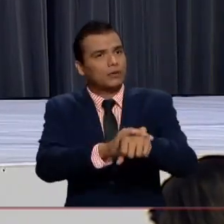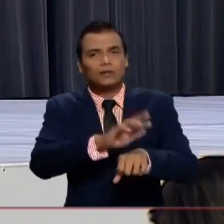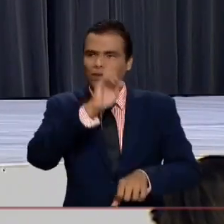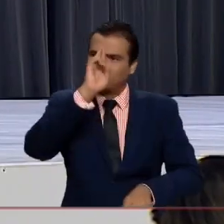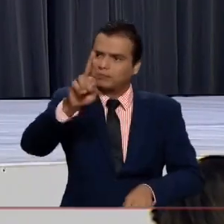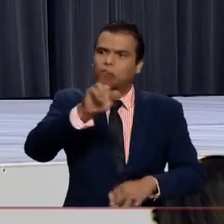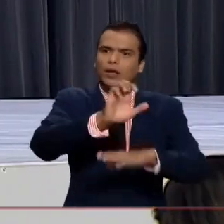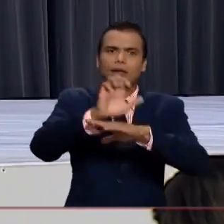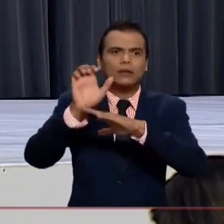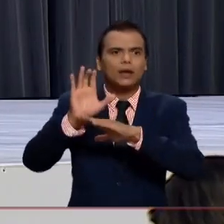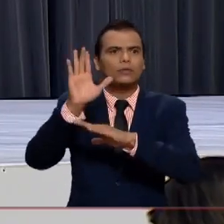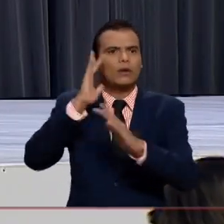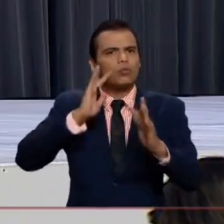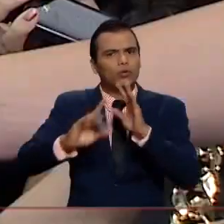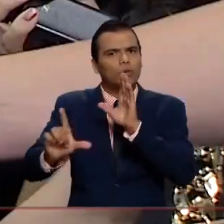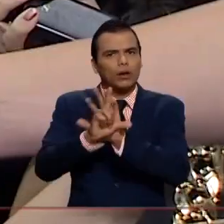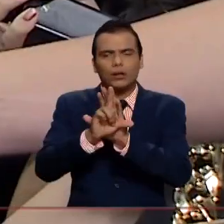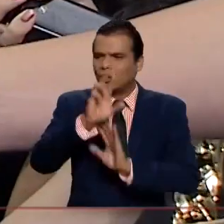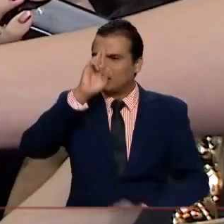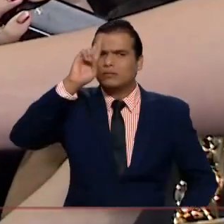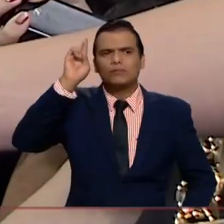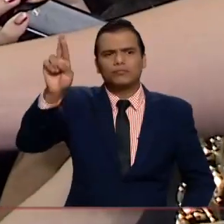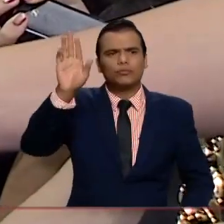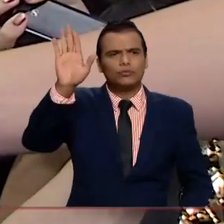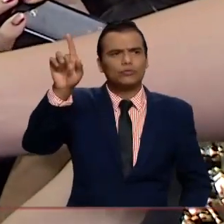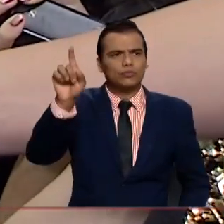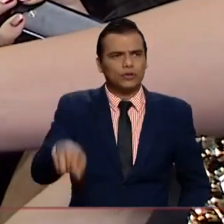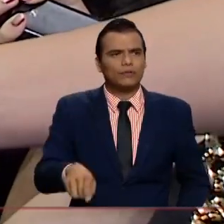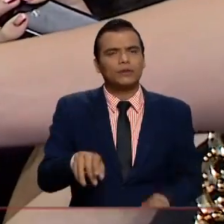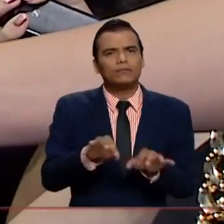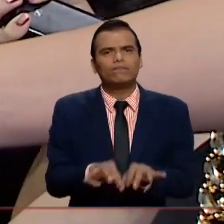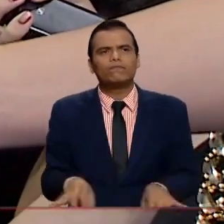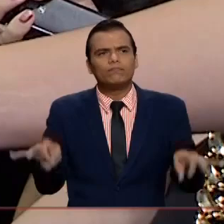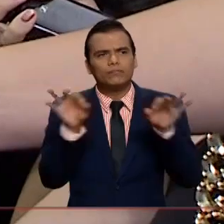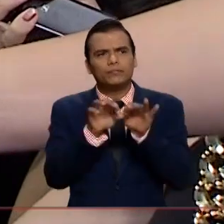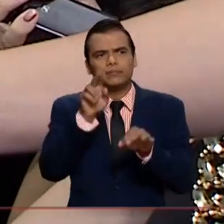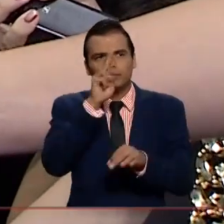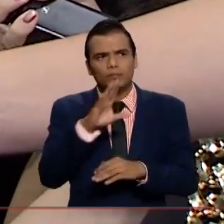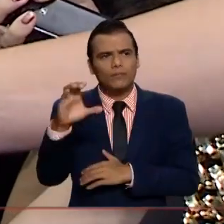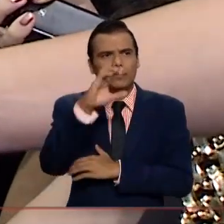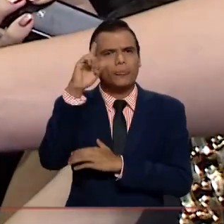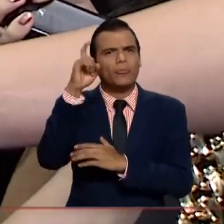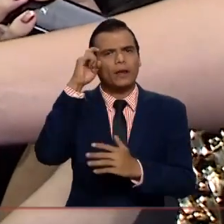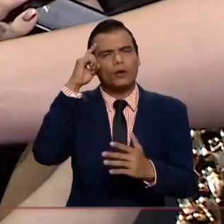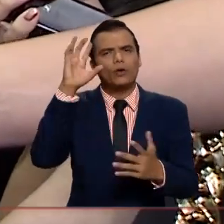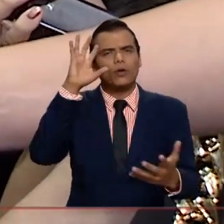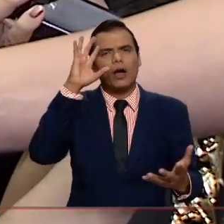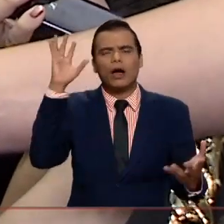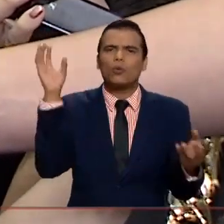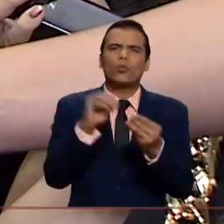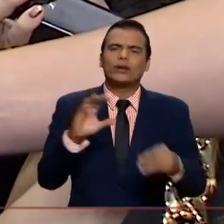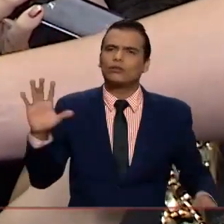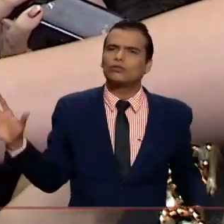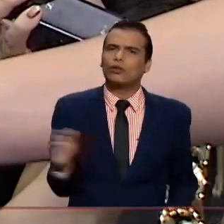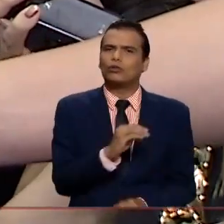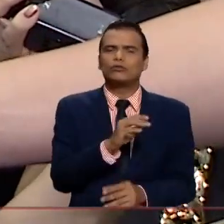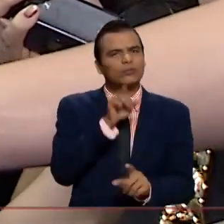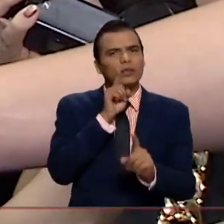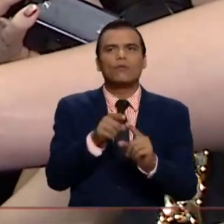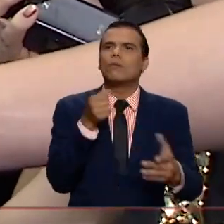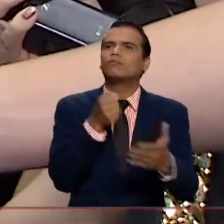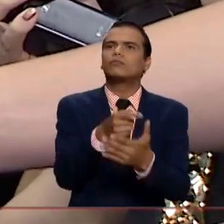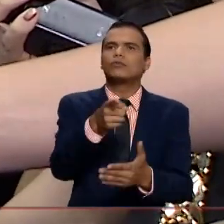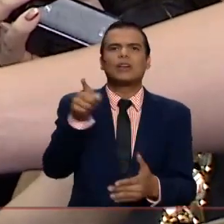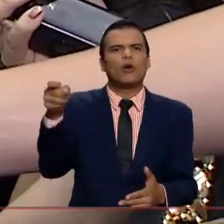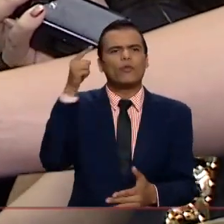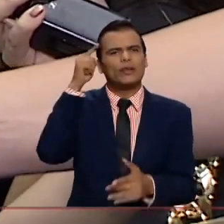procesos avalados por la ley. Yo pido simplemente que haya un acuerdo nacional para que el gobierno respete las instituciones en todo sentido. Sí, estamos